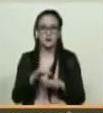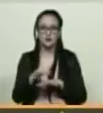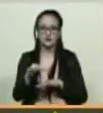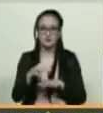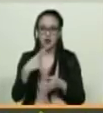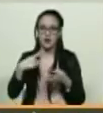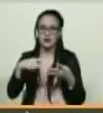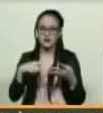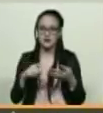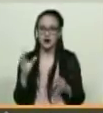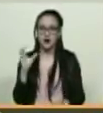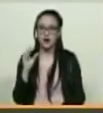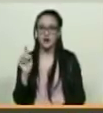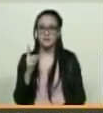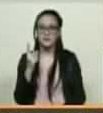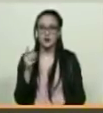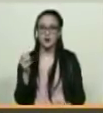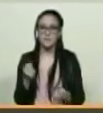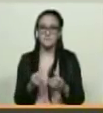Municipales. Caracas,